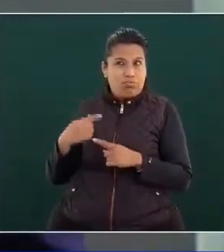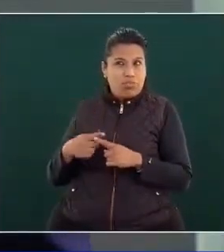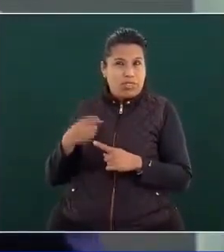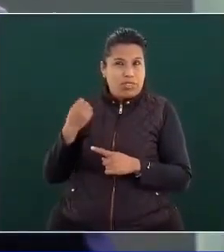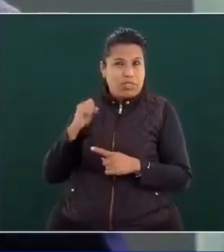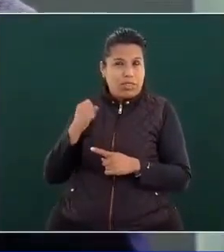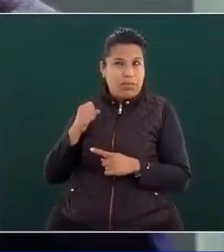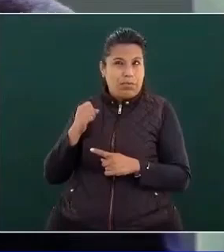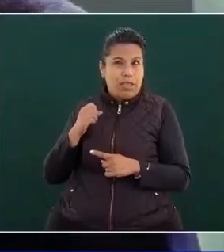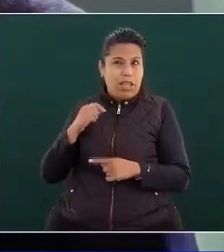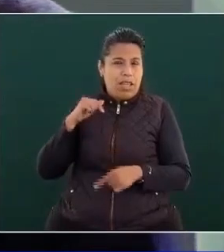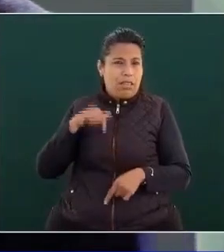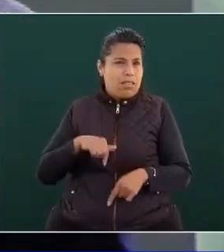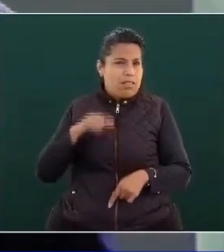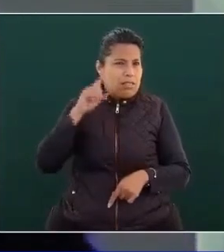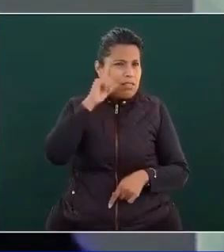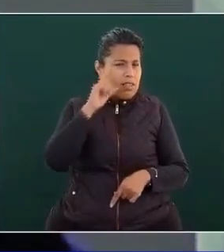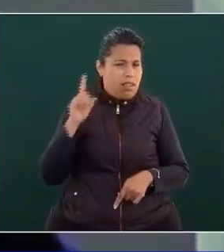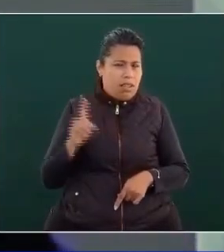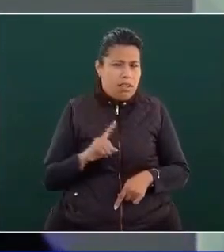han llegado a Zacatecas